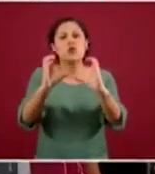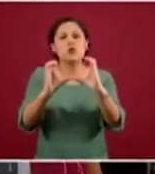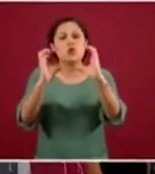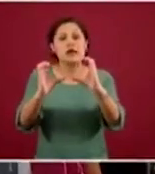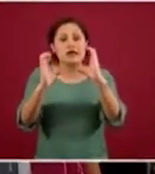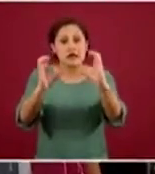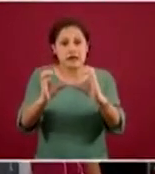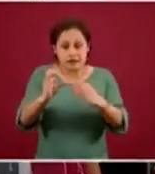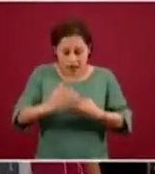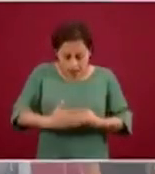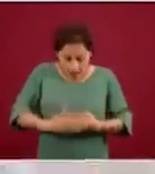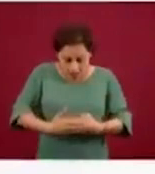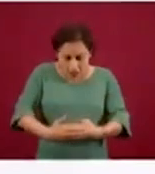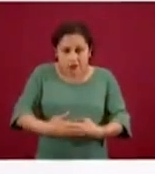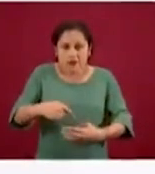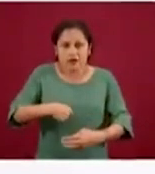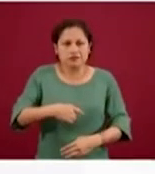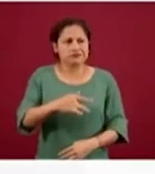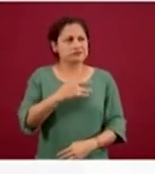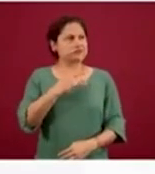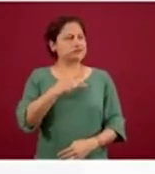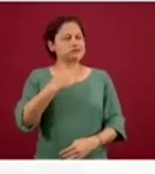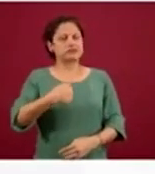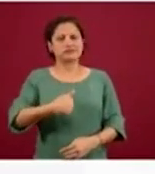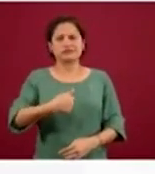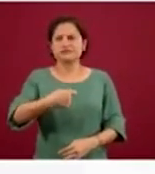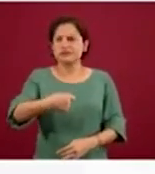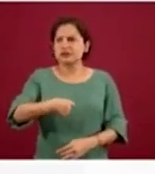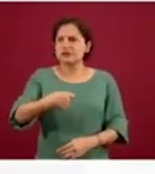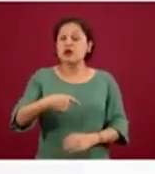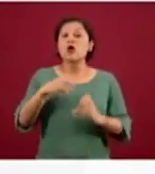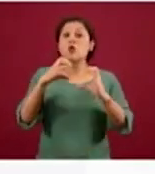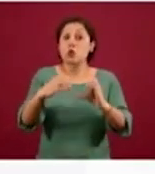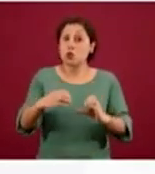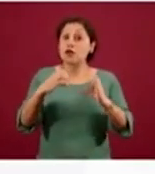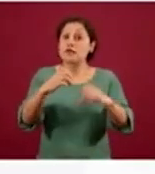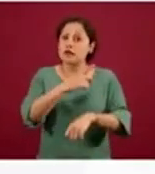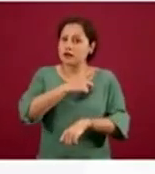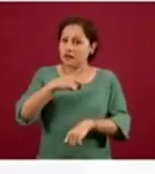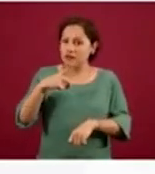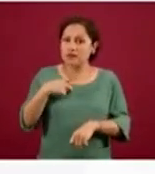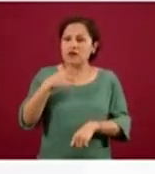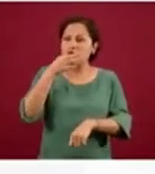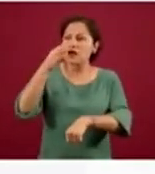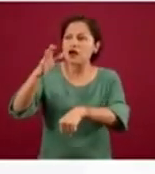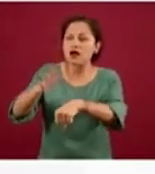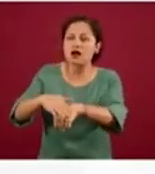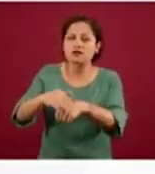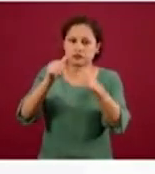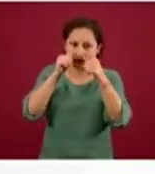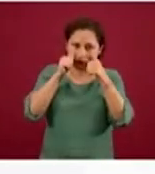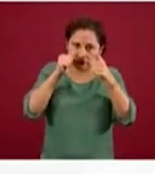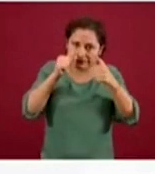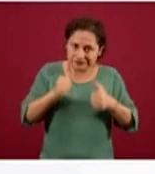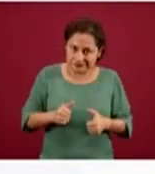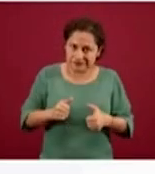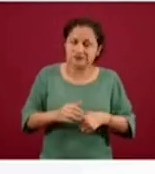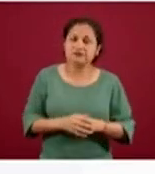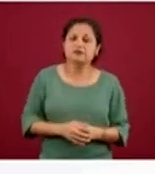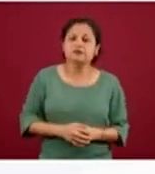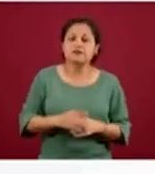que pueden estar señalando complicaciones que deben ser atendidas. Aquí está una lista,